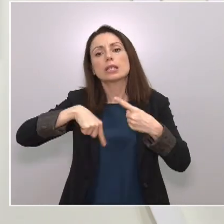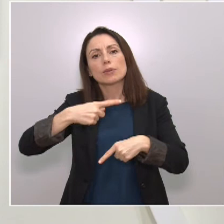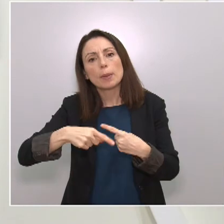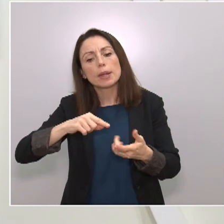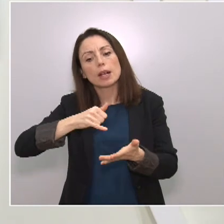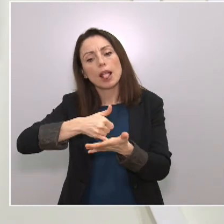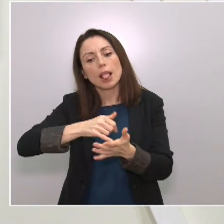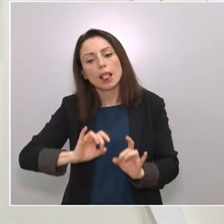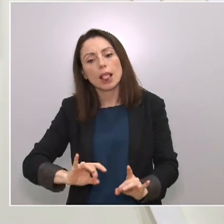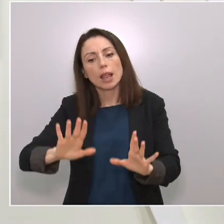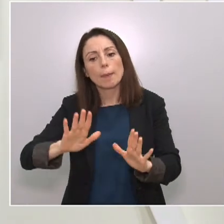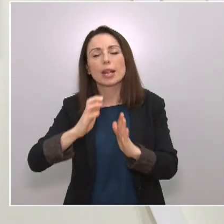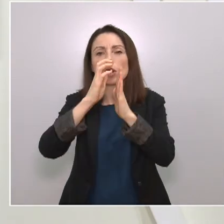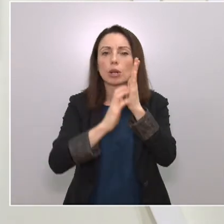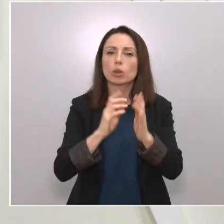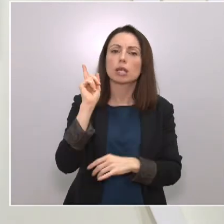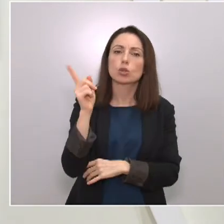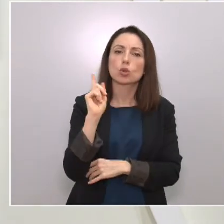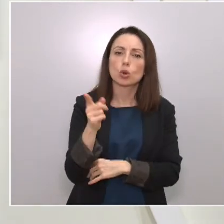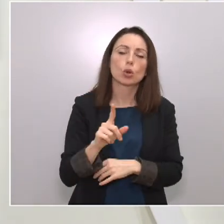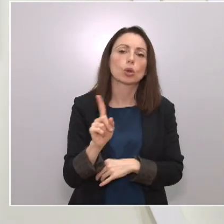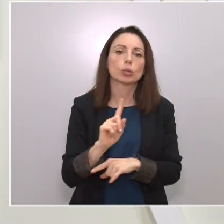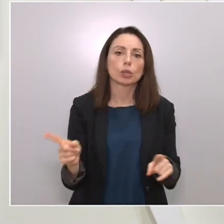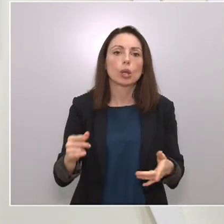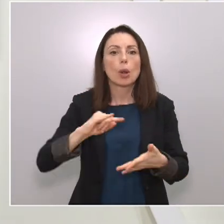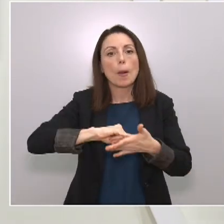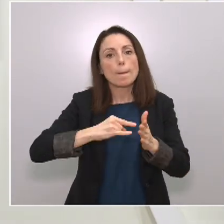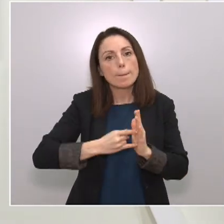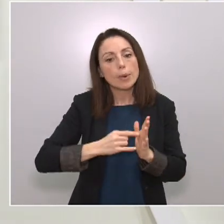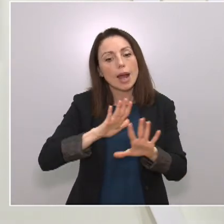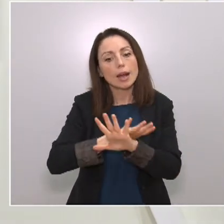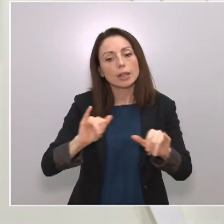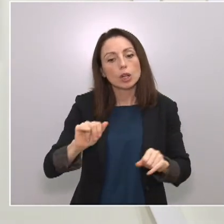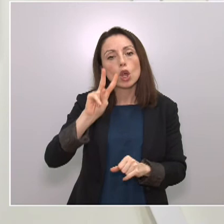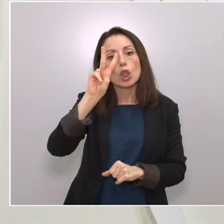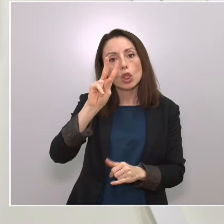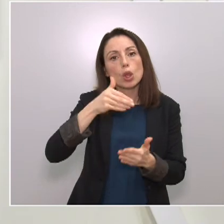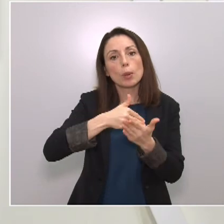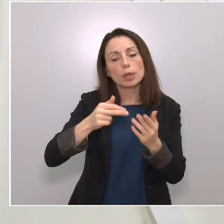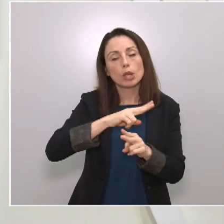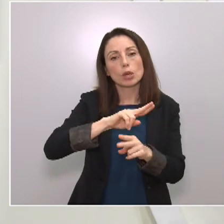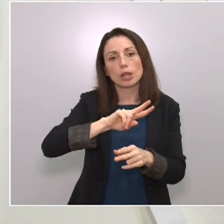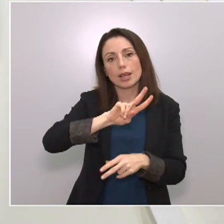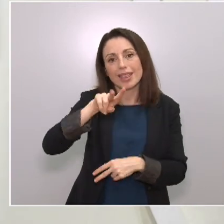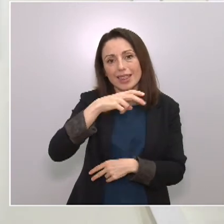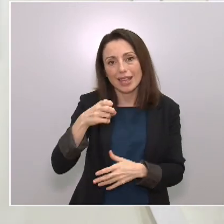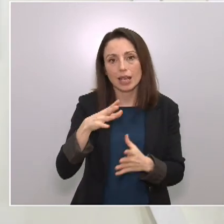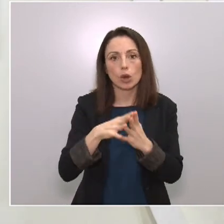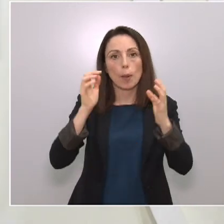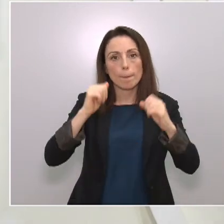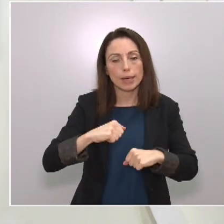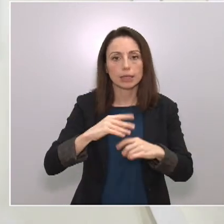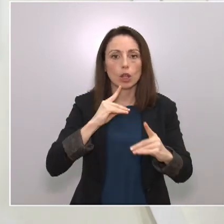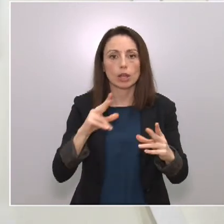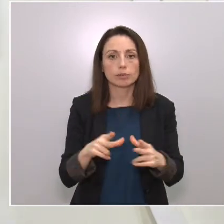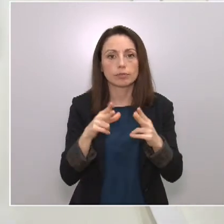vulnerabilidad, pero no vamos a reducir solo este plan de conciliación a estos 2 millones de euros pactados en este diálogo social. Hay una